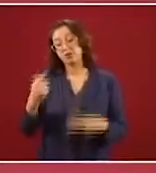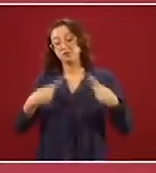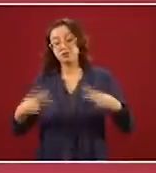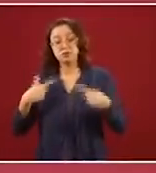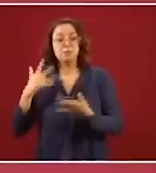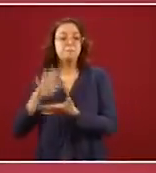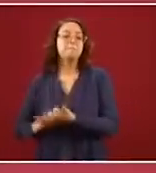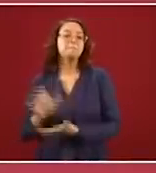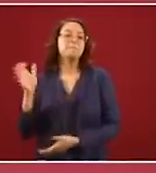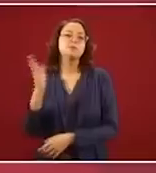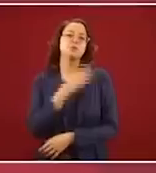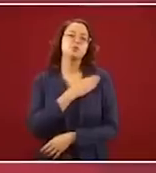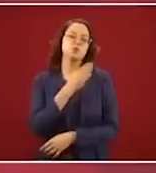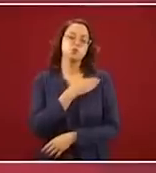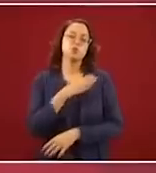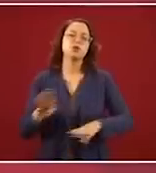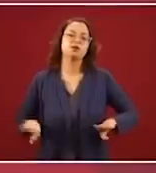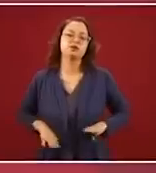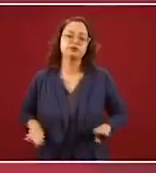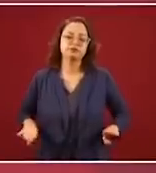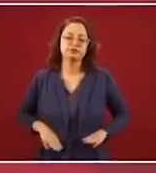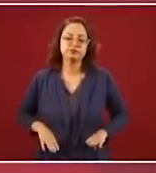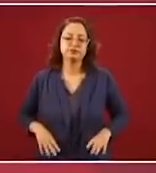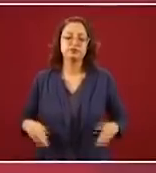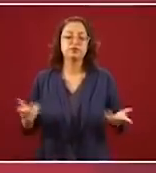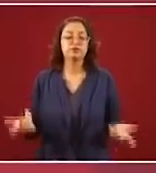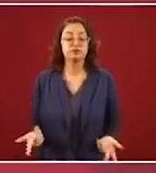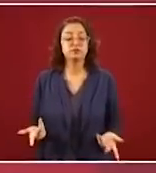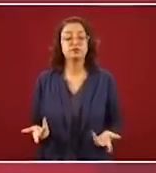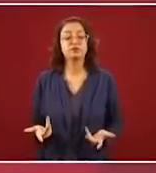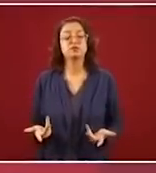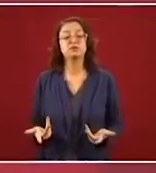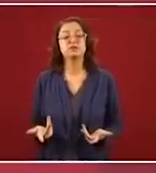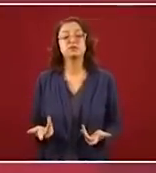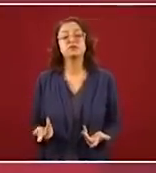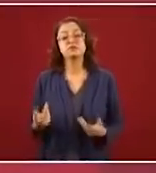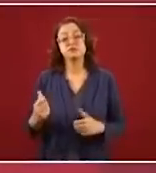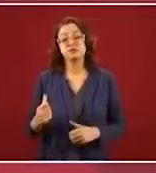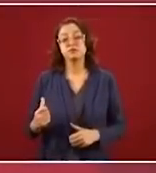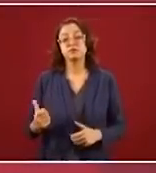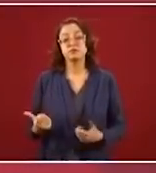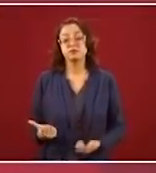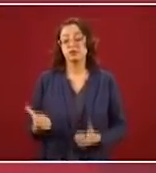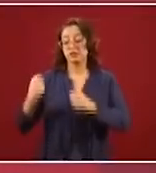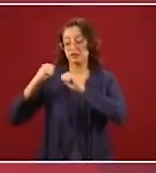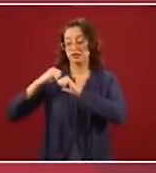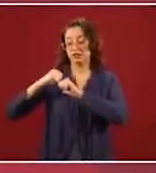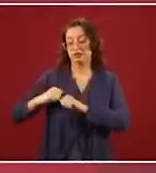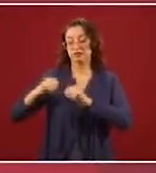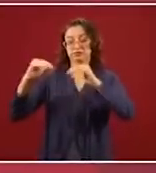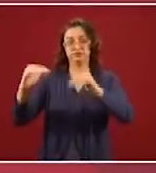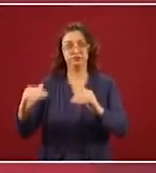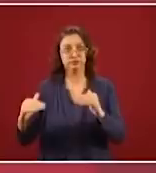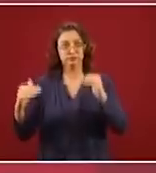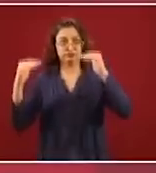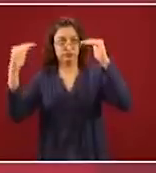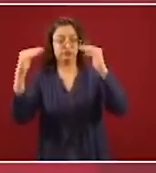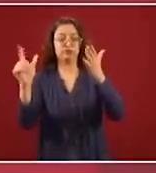Entonces, para combatir la corrupción abajo, porque podemos estar arriba